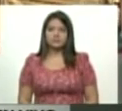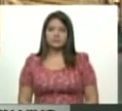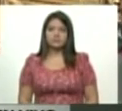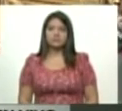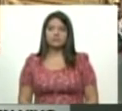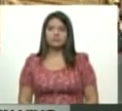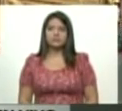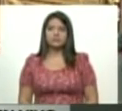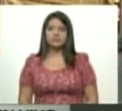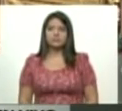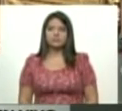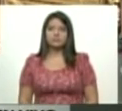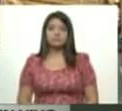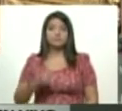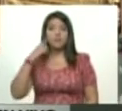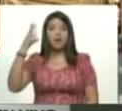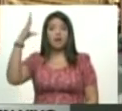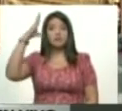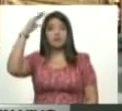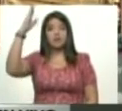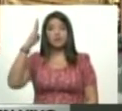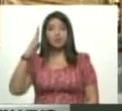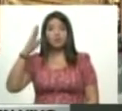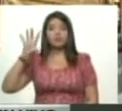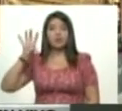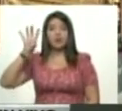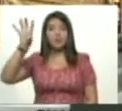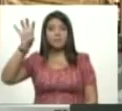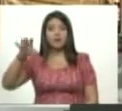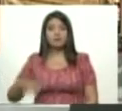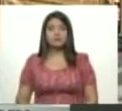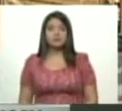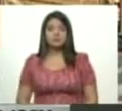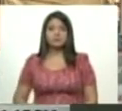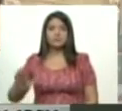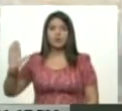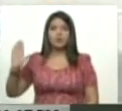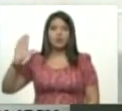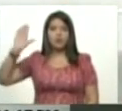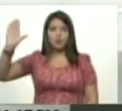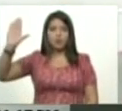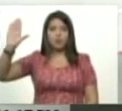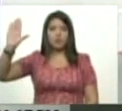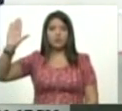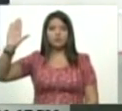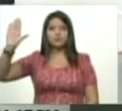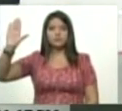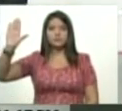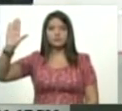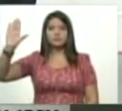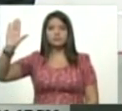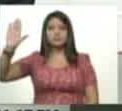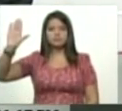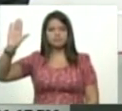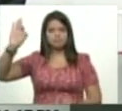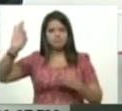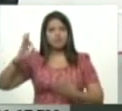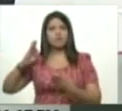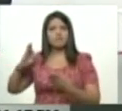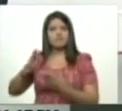Ante Dios y ante la patria, juro cumplir bien y